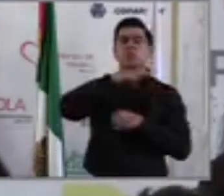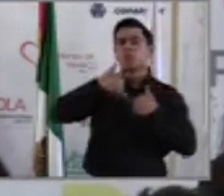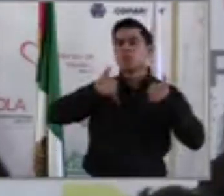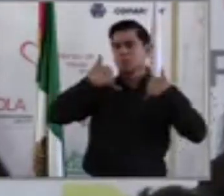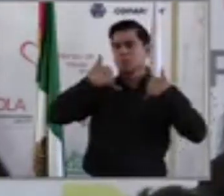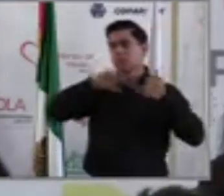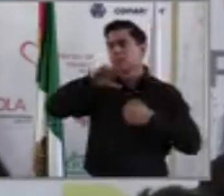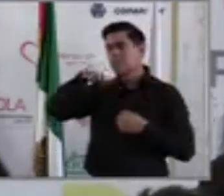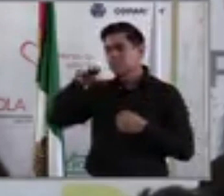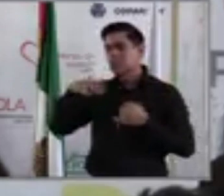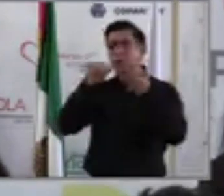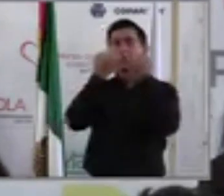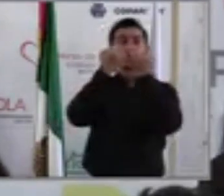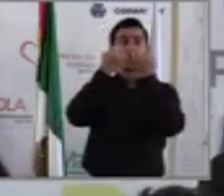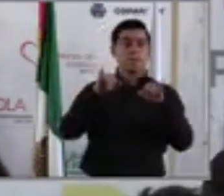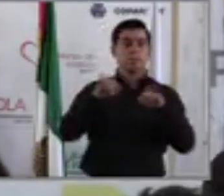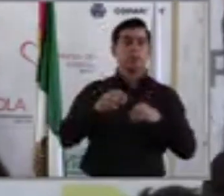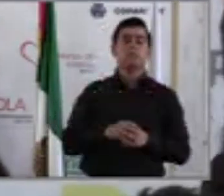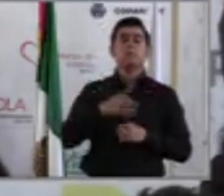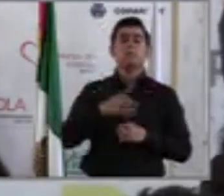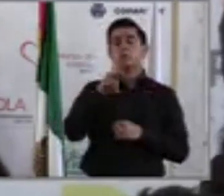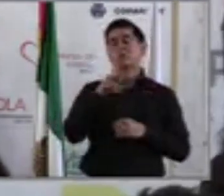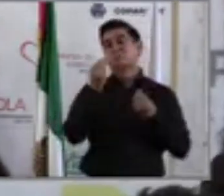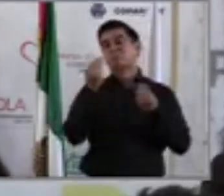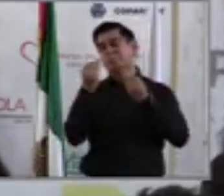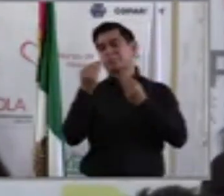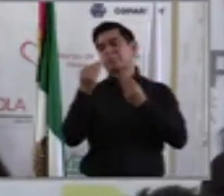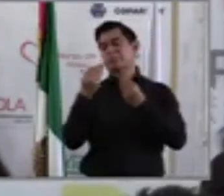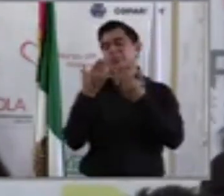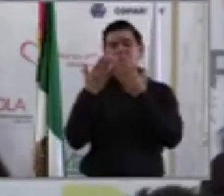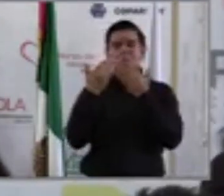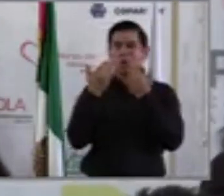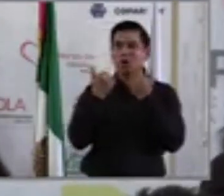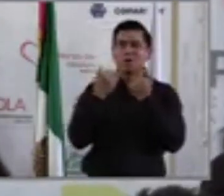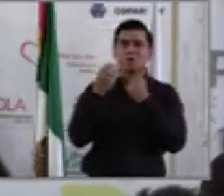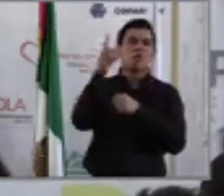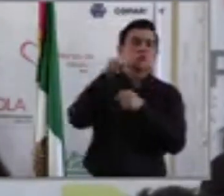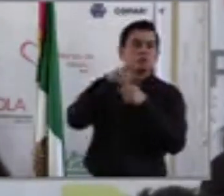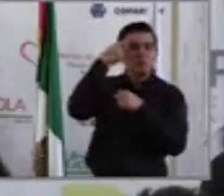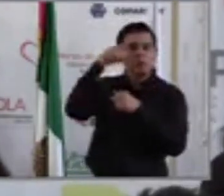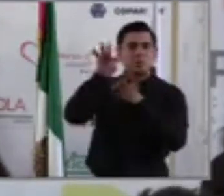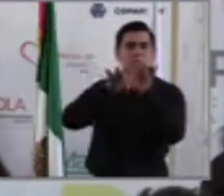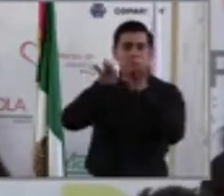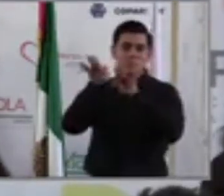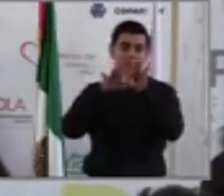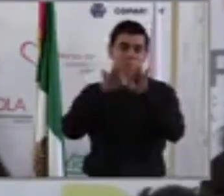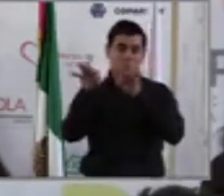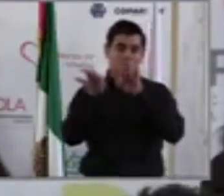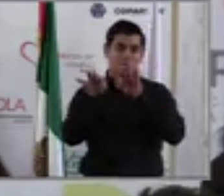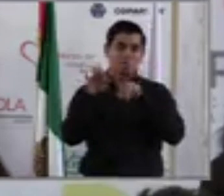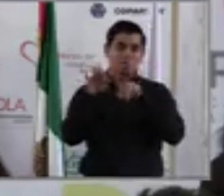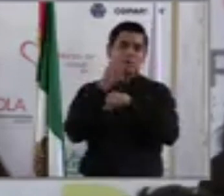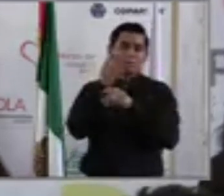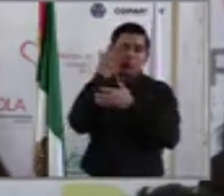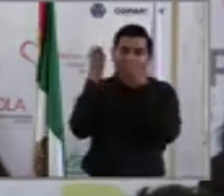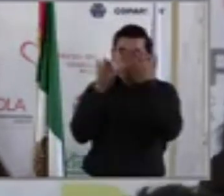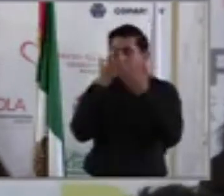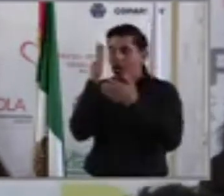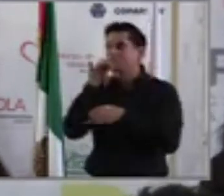independizarse, porque no muchos van a tener la oportunidad de trabajar de lo que estudiaron. Y más